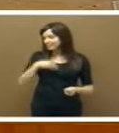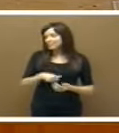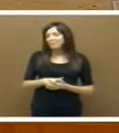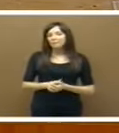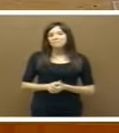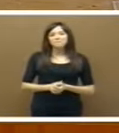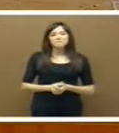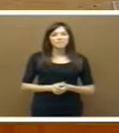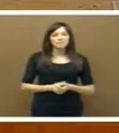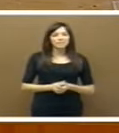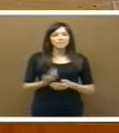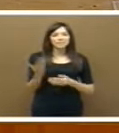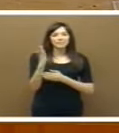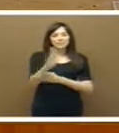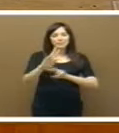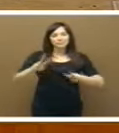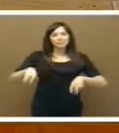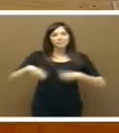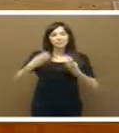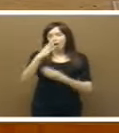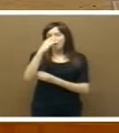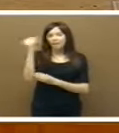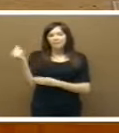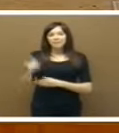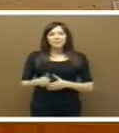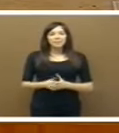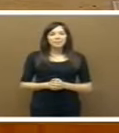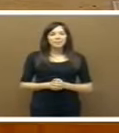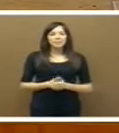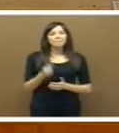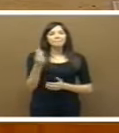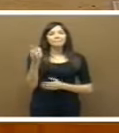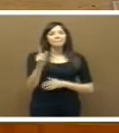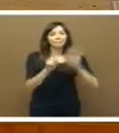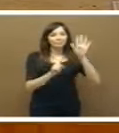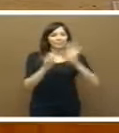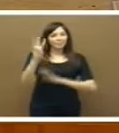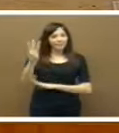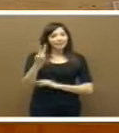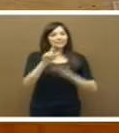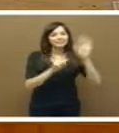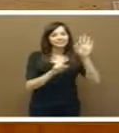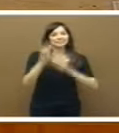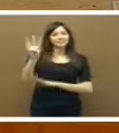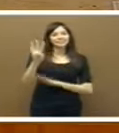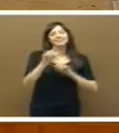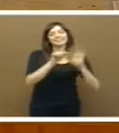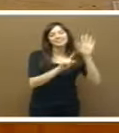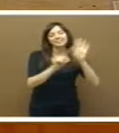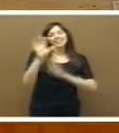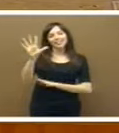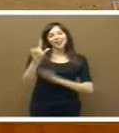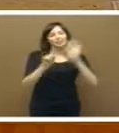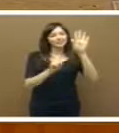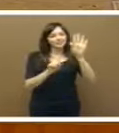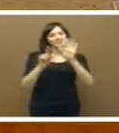me he olvidado las siguientes enmiendas, que las incorporo ahora. Enmiendas número 63, 64, 65,